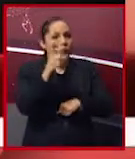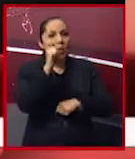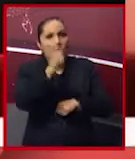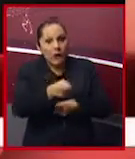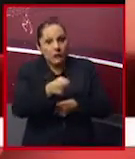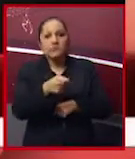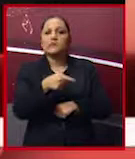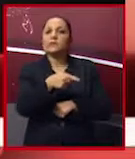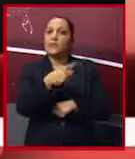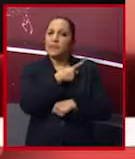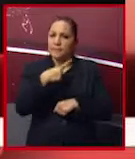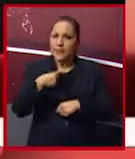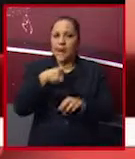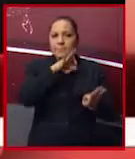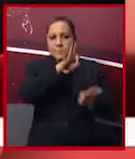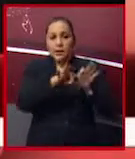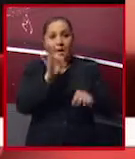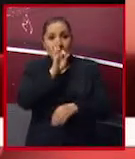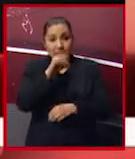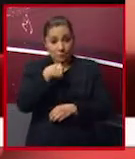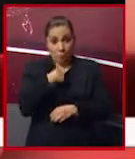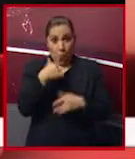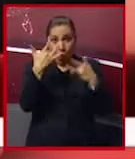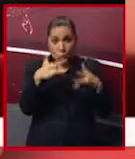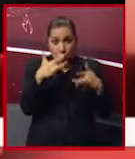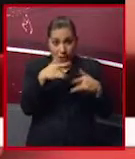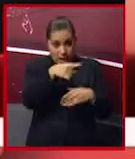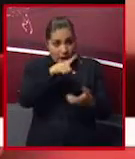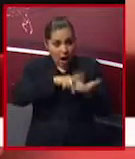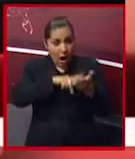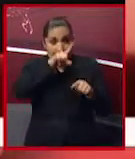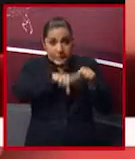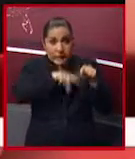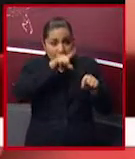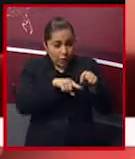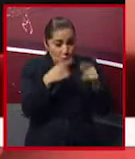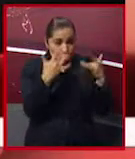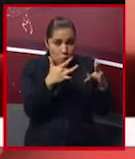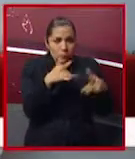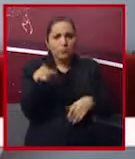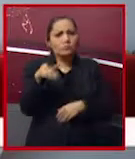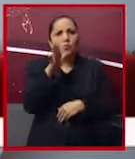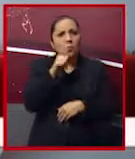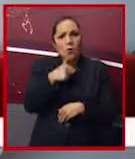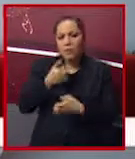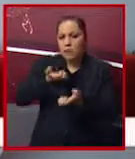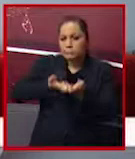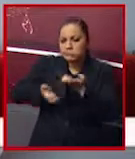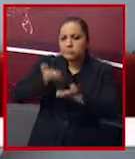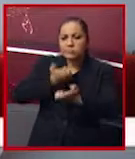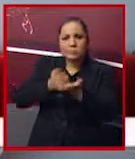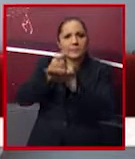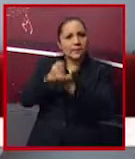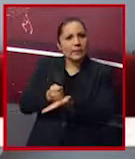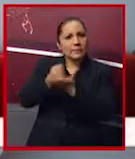acordarse que si uno no trata el dolor, el niño no va a poder hacer la terapia física. Entonces hay que tratar el dolor desde el